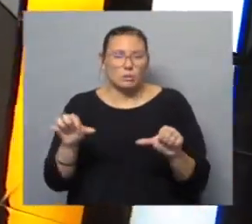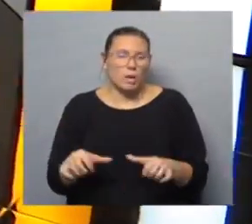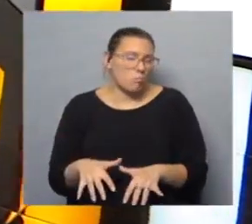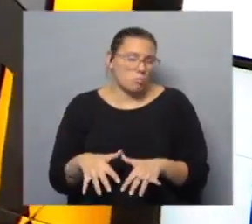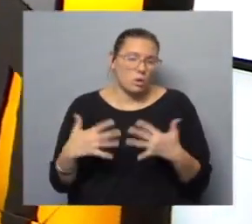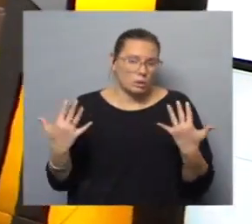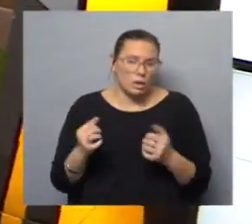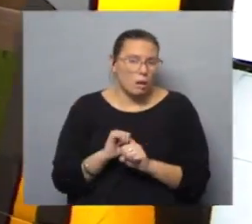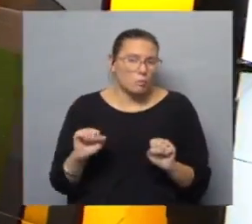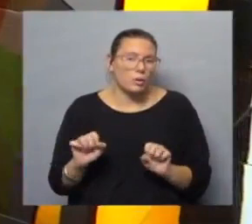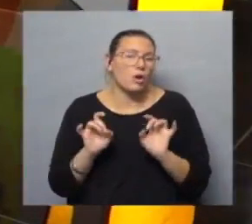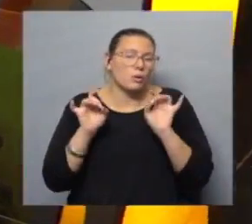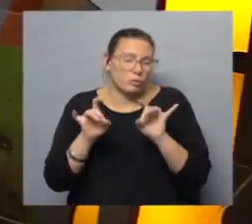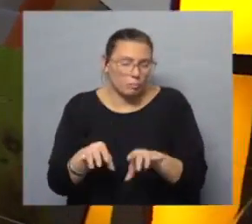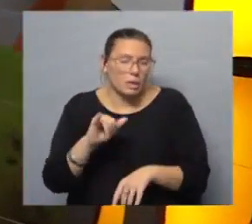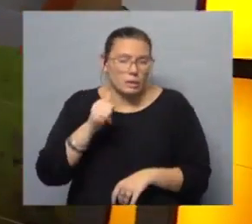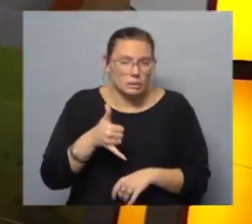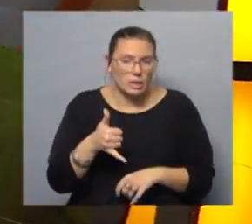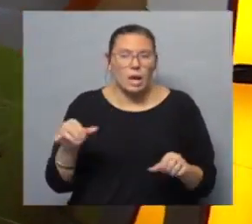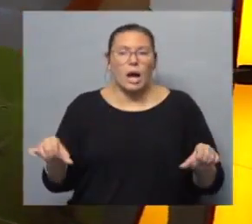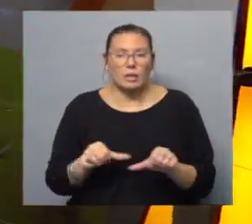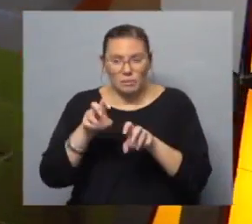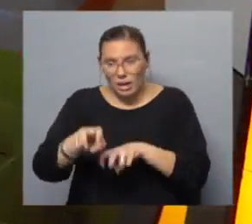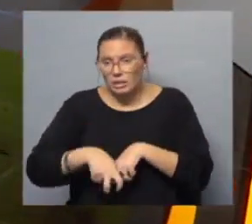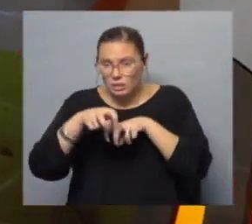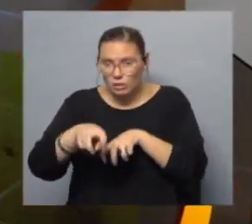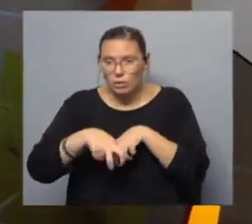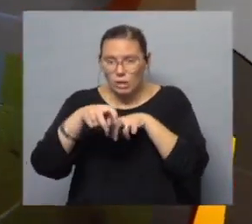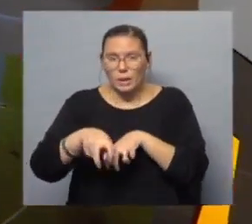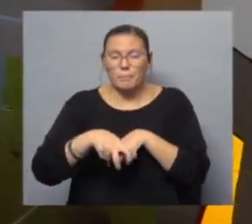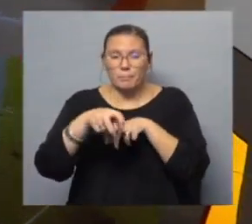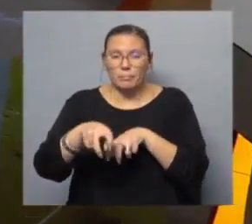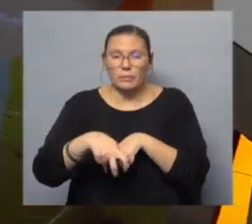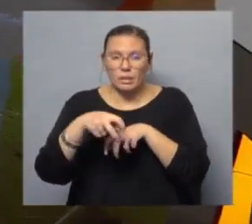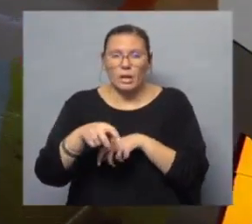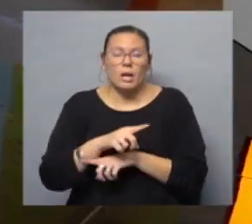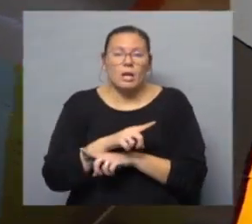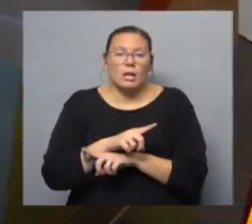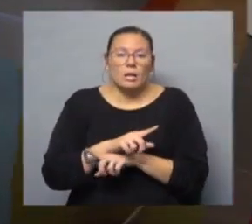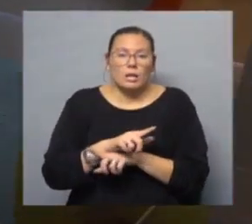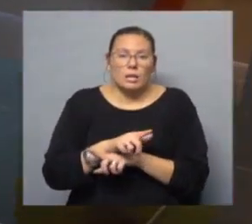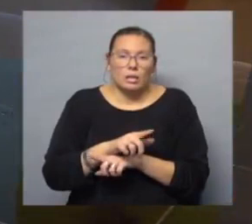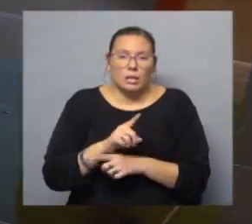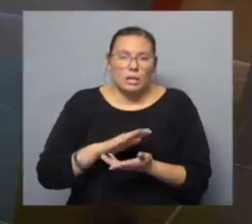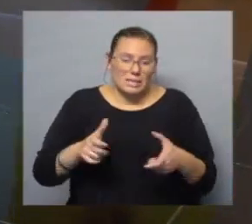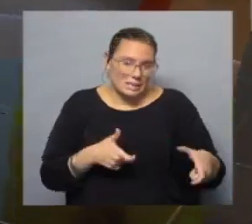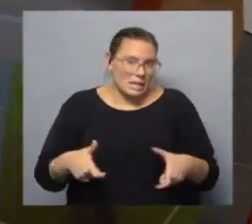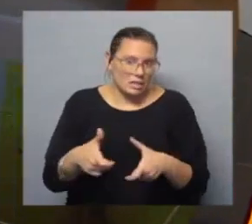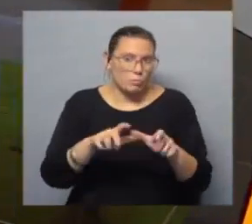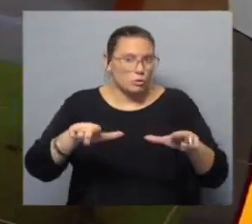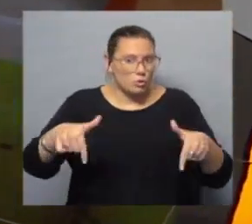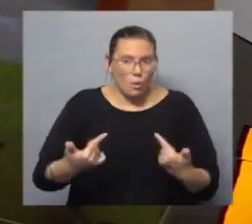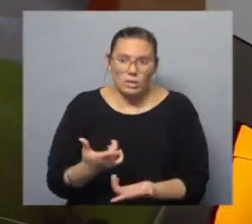son contaminantes. Las actividades agrícolas, la ausencia de saneamiento en las